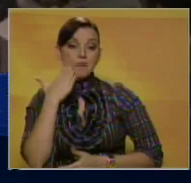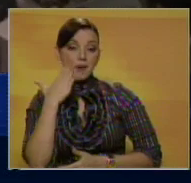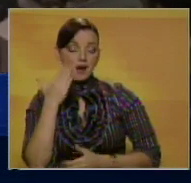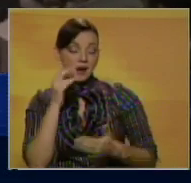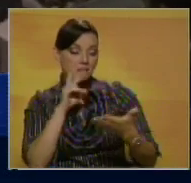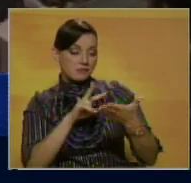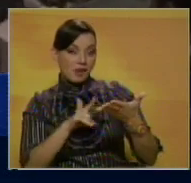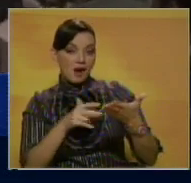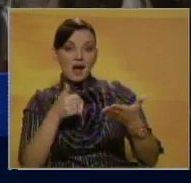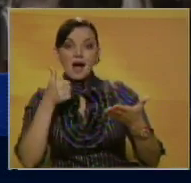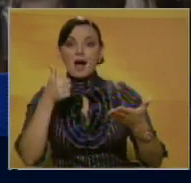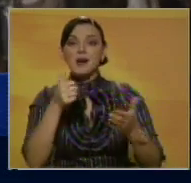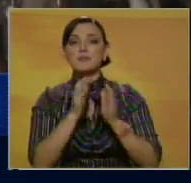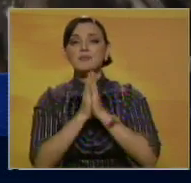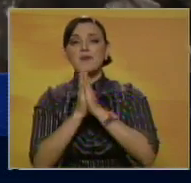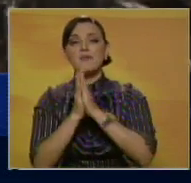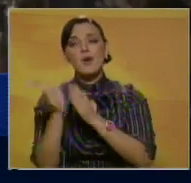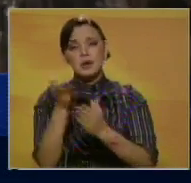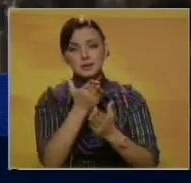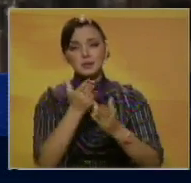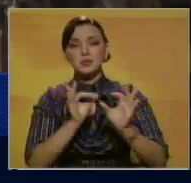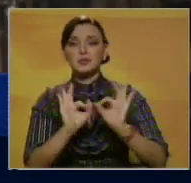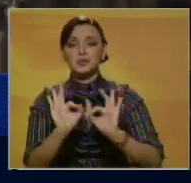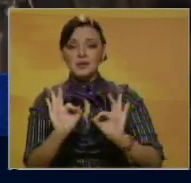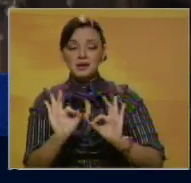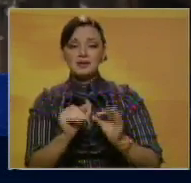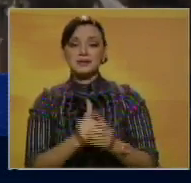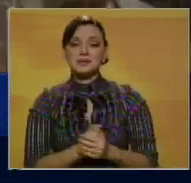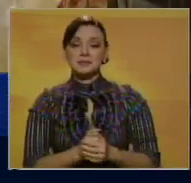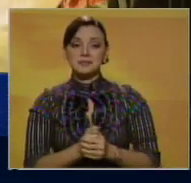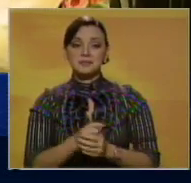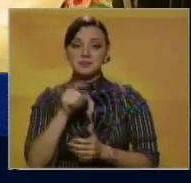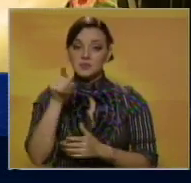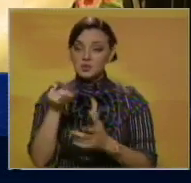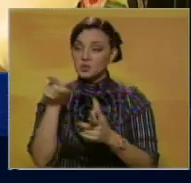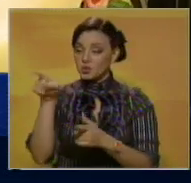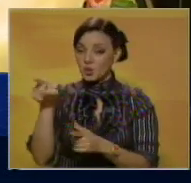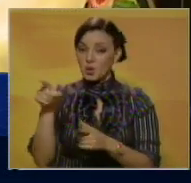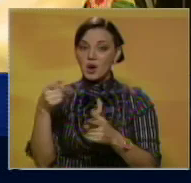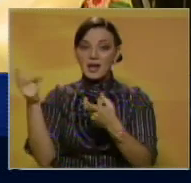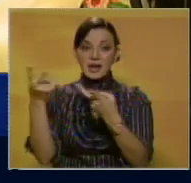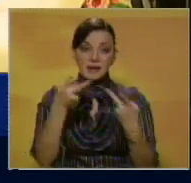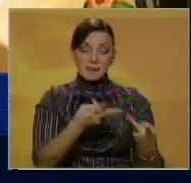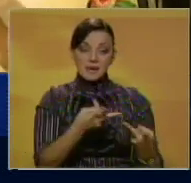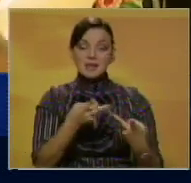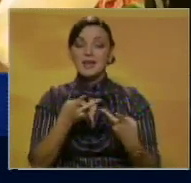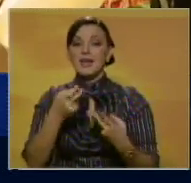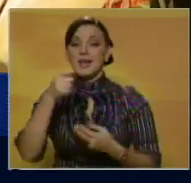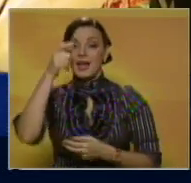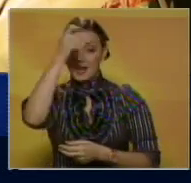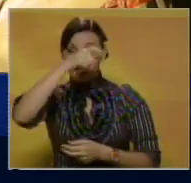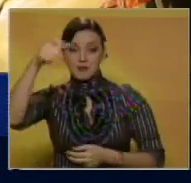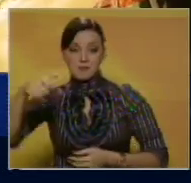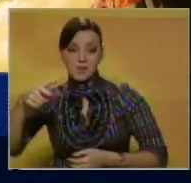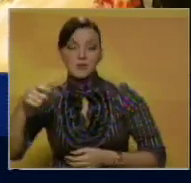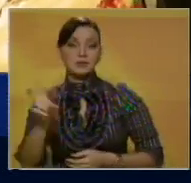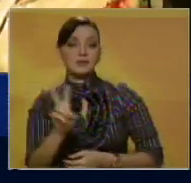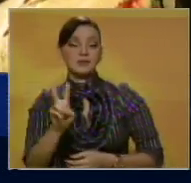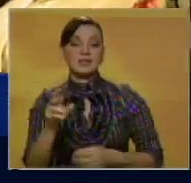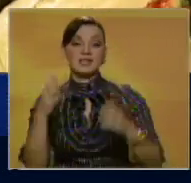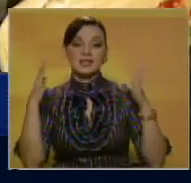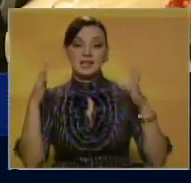pidieron por favor que la interpretara. Las cámaras de Estrenos y Estrellas son todas tuyas para que invites al público venezolano a disfrutar de esta gran